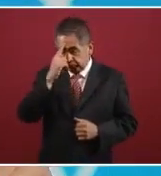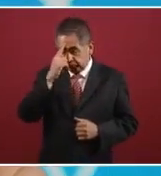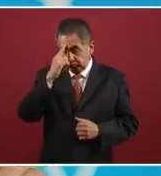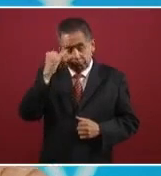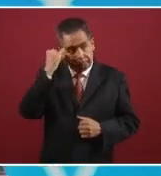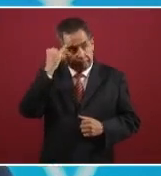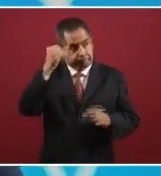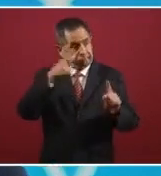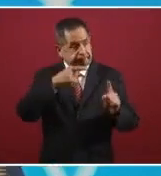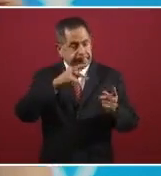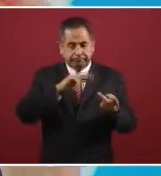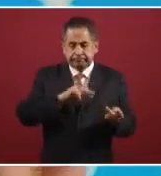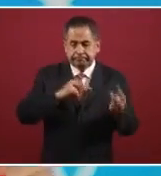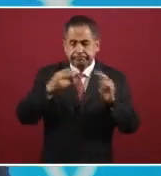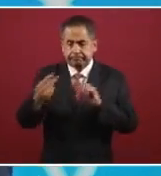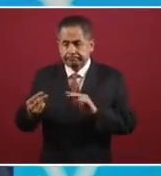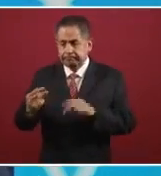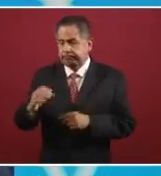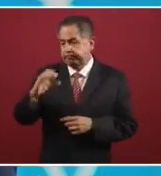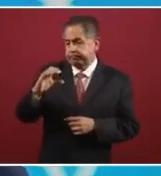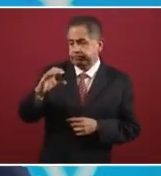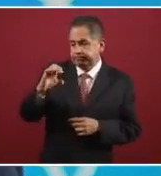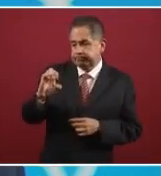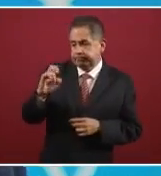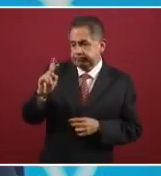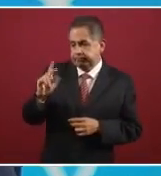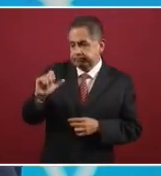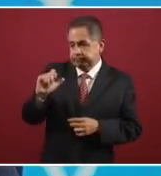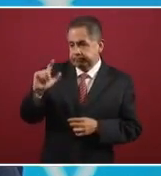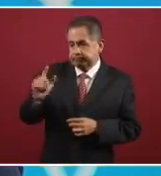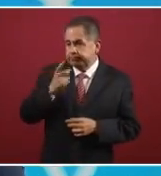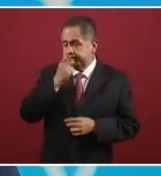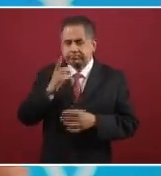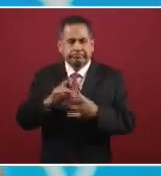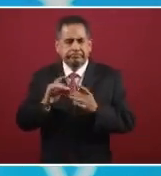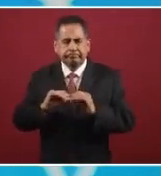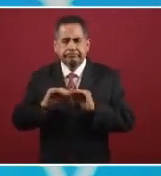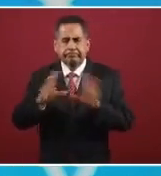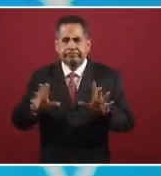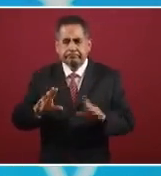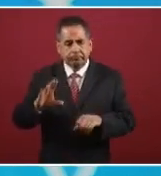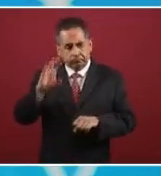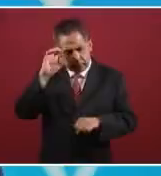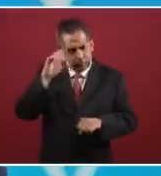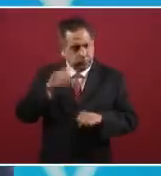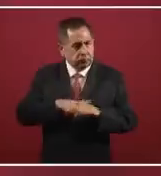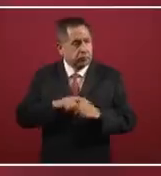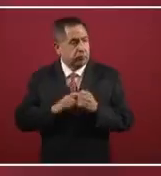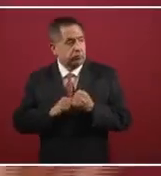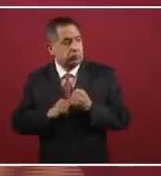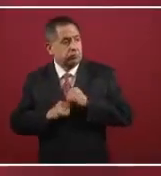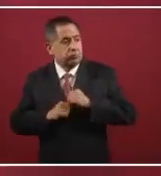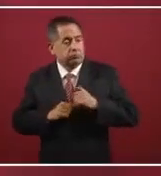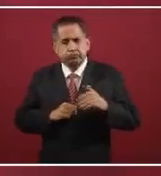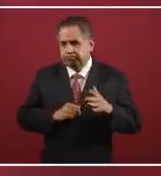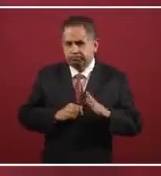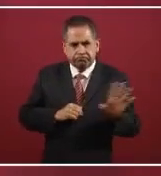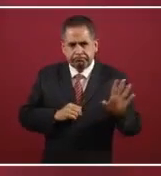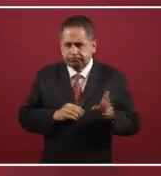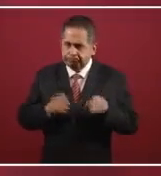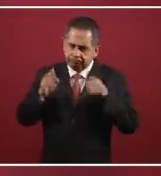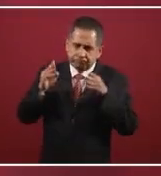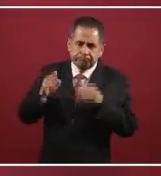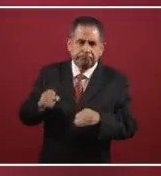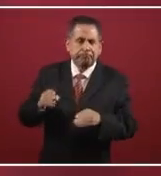concepción que CEPAL también define, lo define de una manera estupenda, de la cultura de privilegio, aquella que nos decía